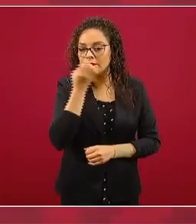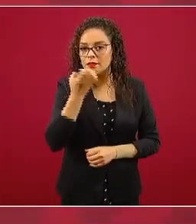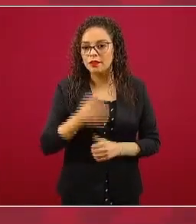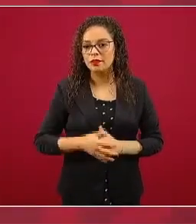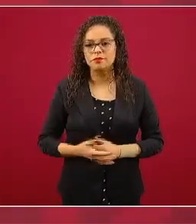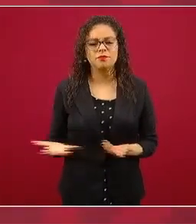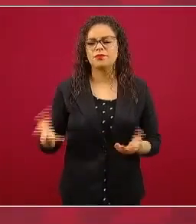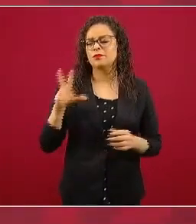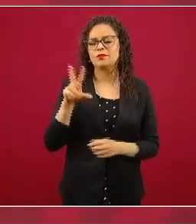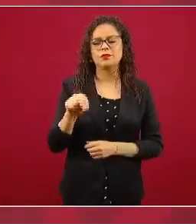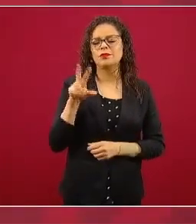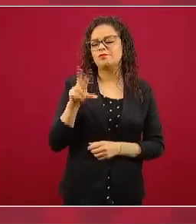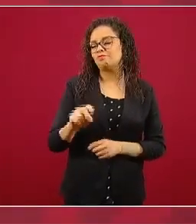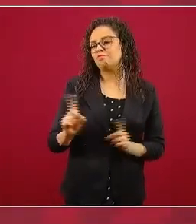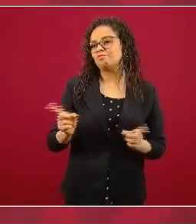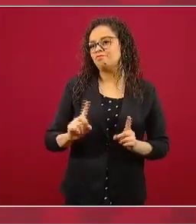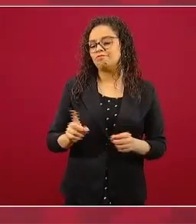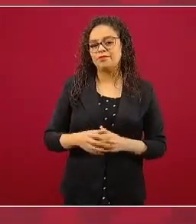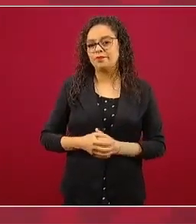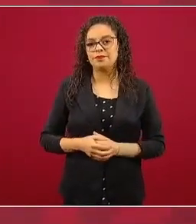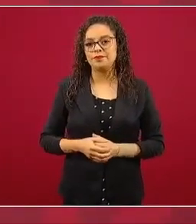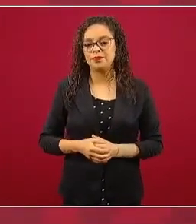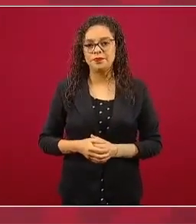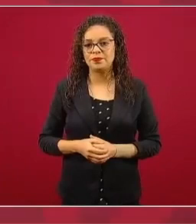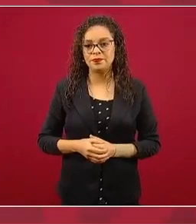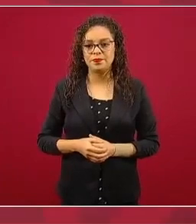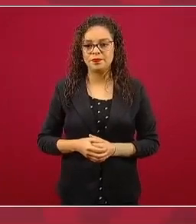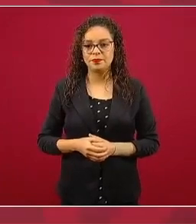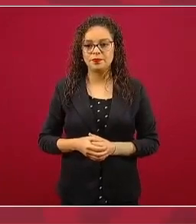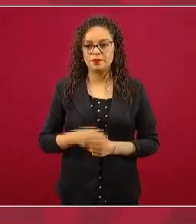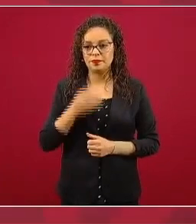Hay un grupo,